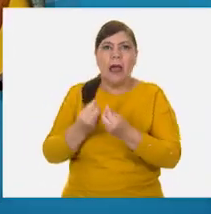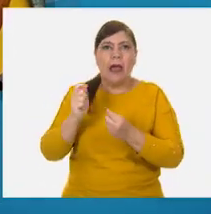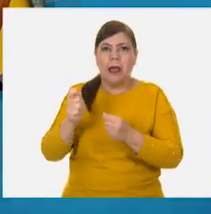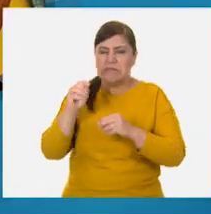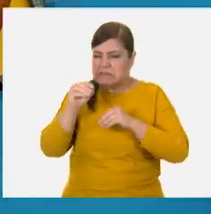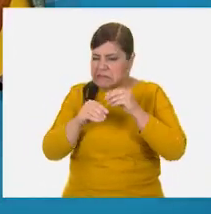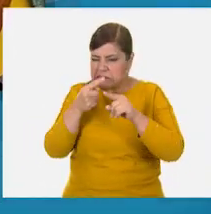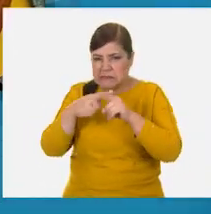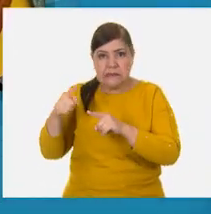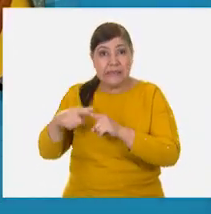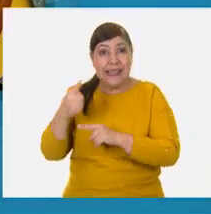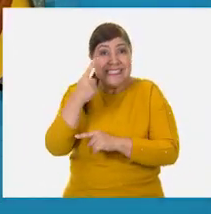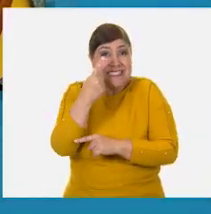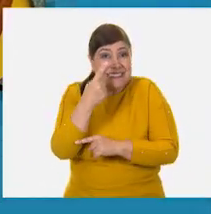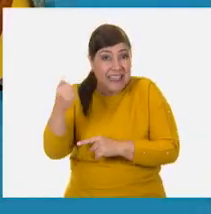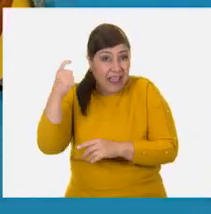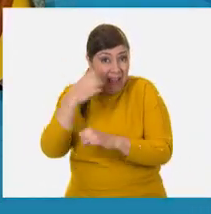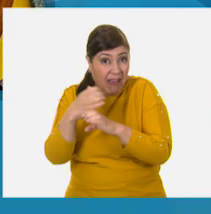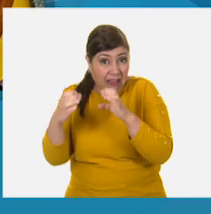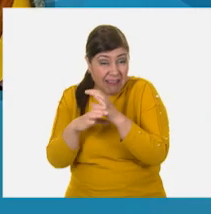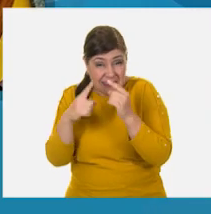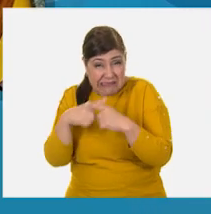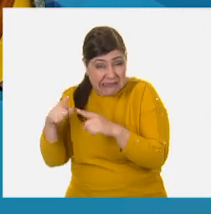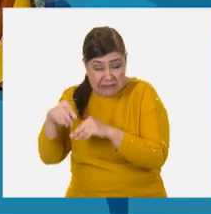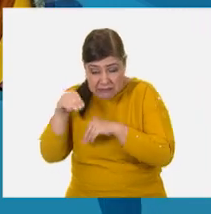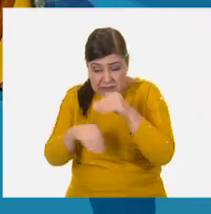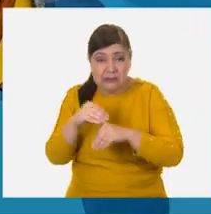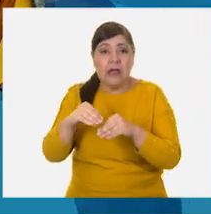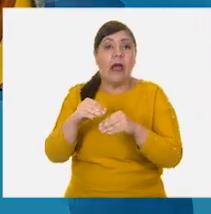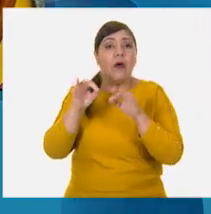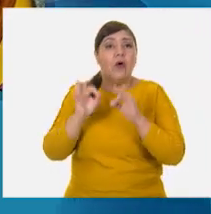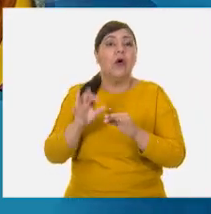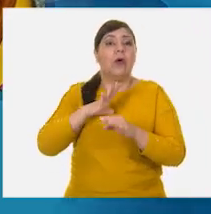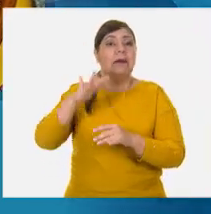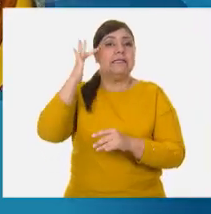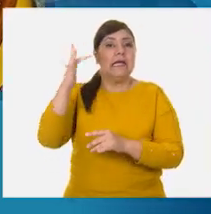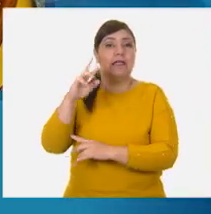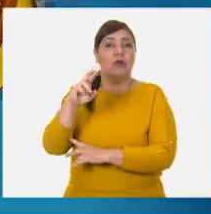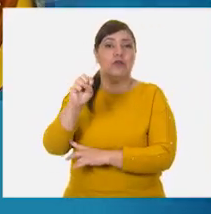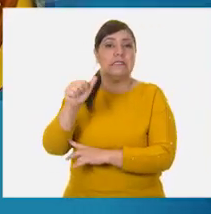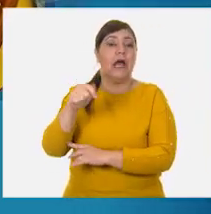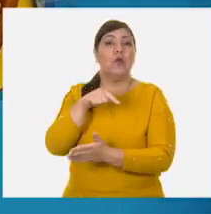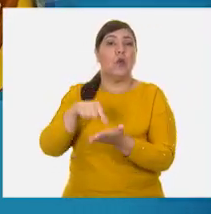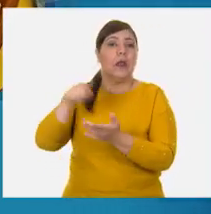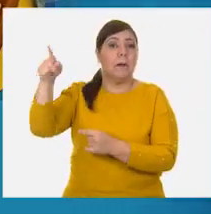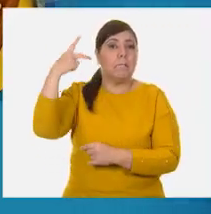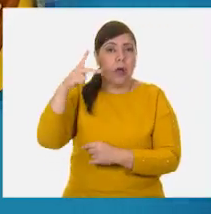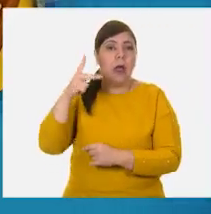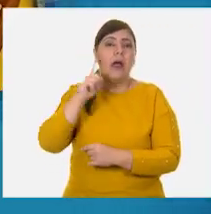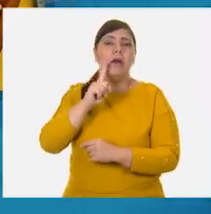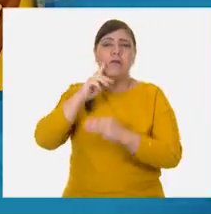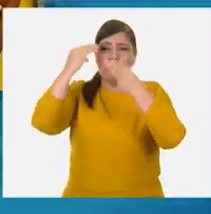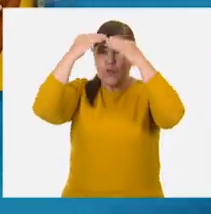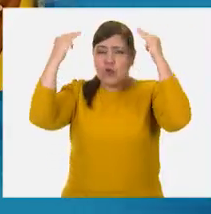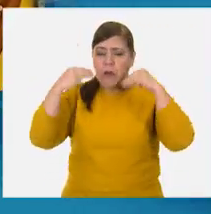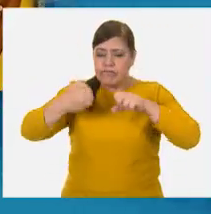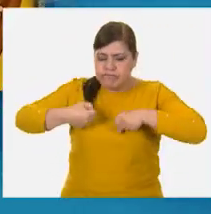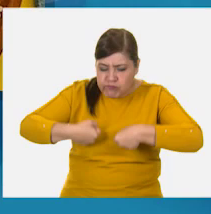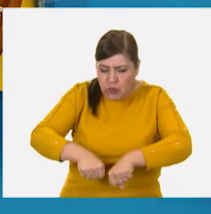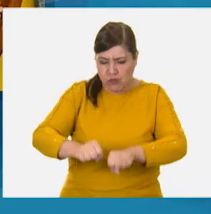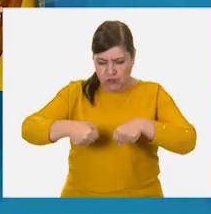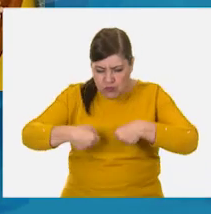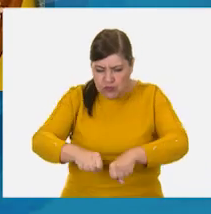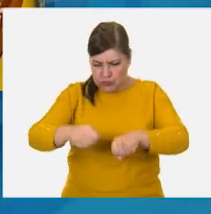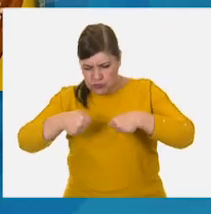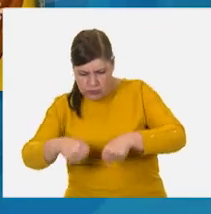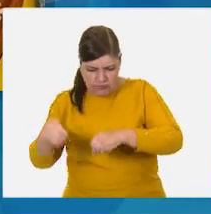100 ingredientes, surgió en el convento de Santa Rosa, en Puebla, cuando una monja molió en un metate diferentes